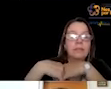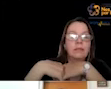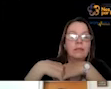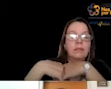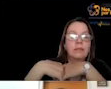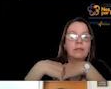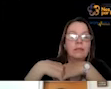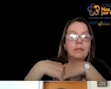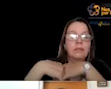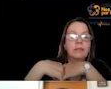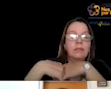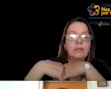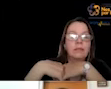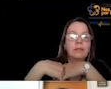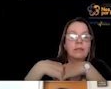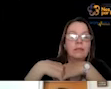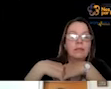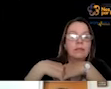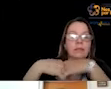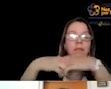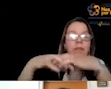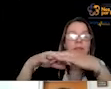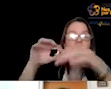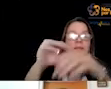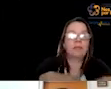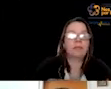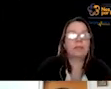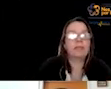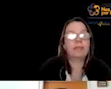que se repiten, que es necesario, y son los mismos nutrientes que